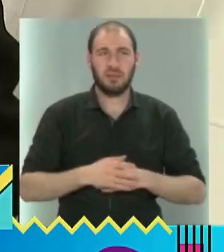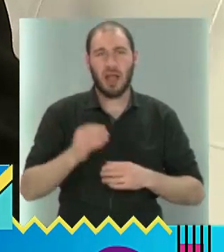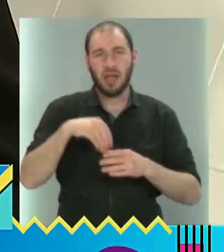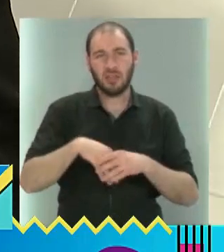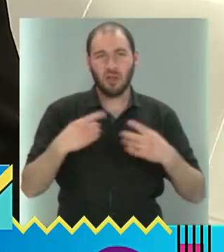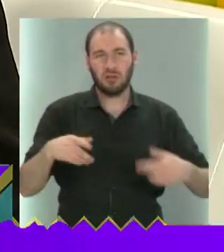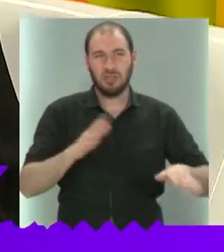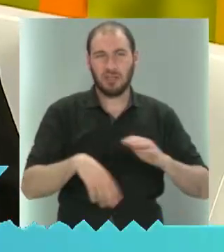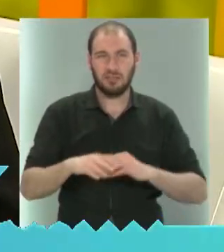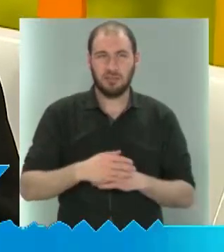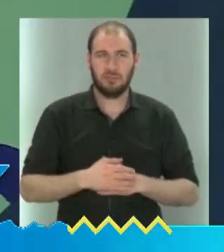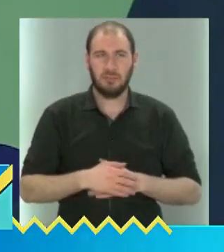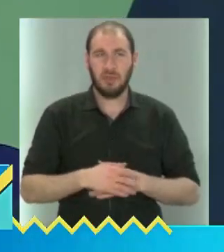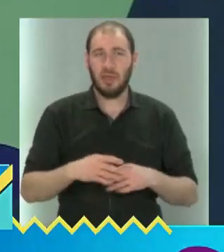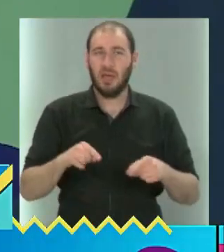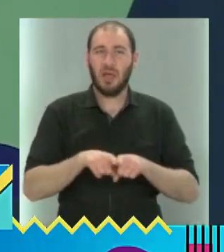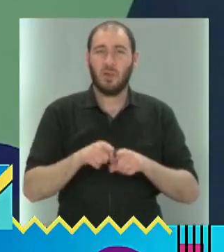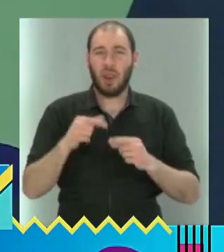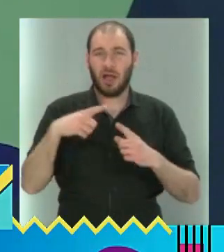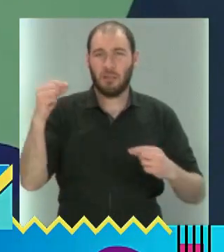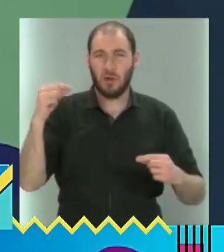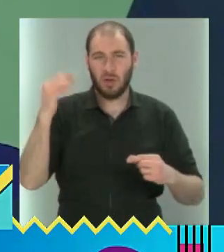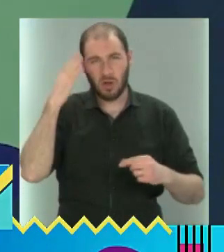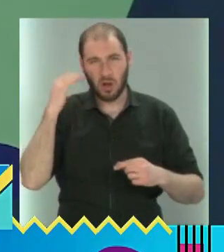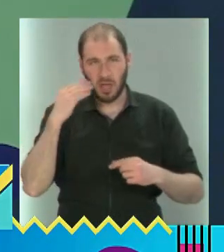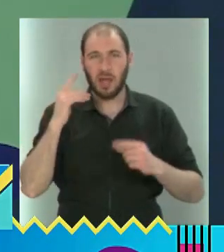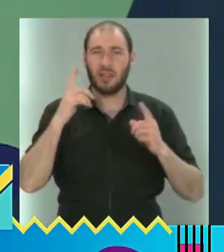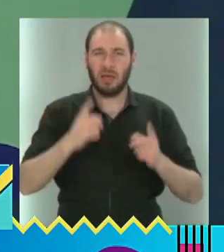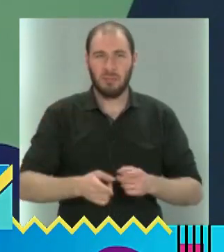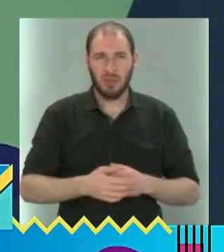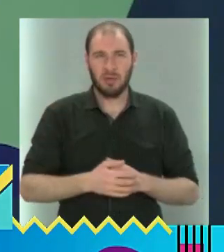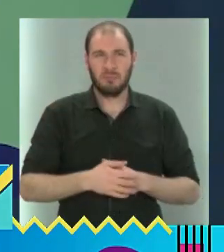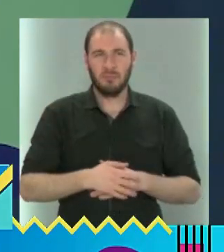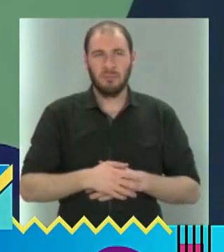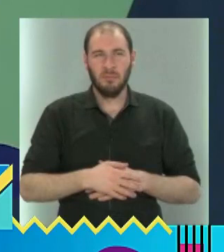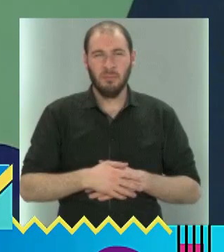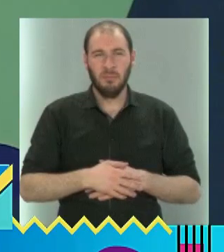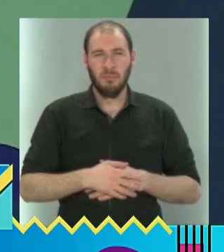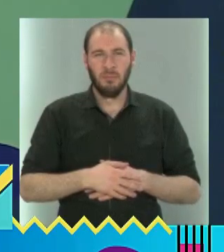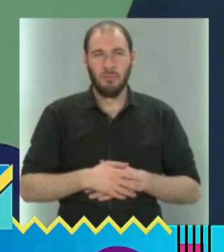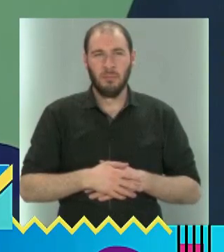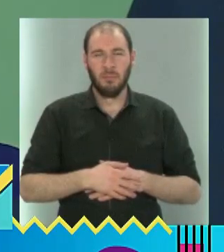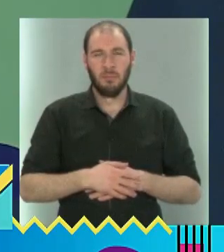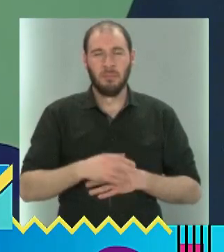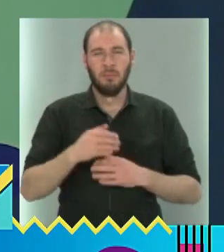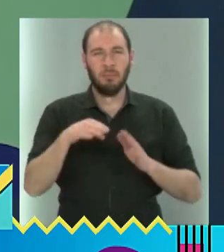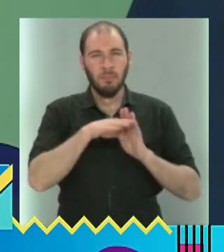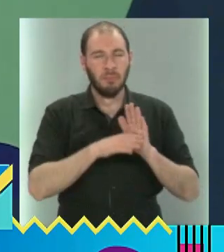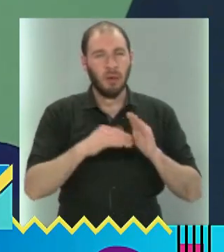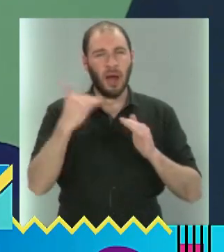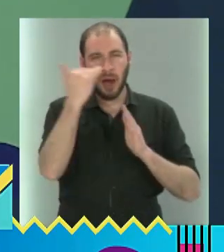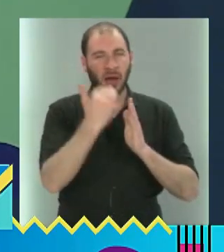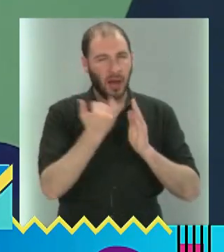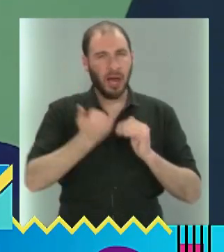de la práctica. Por supuesto que igual que en Japón o en Corea, también hay determinados indicadores de